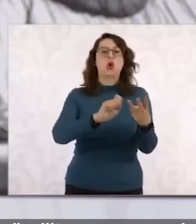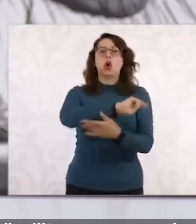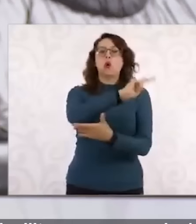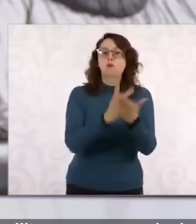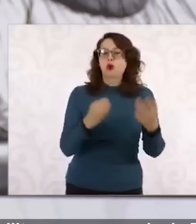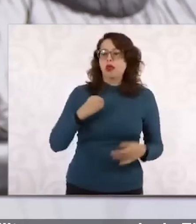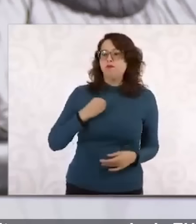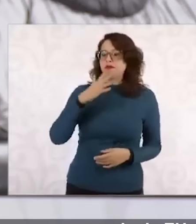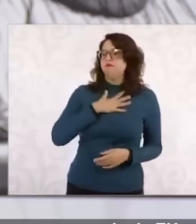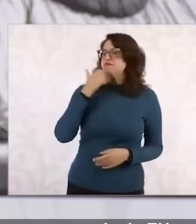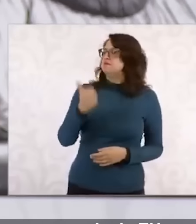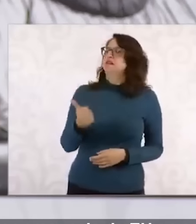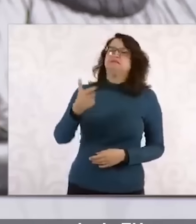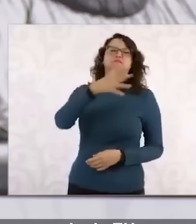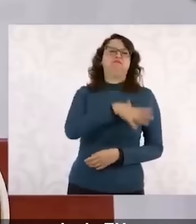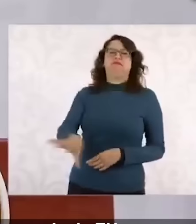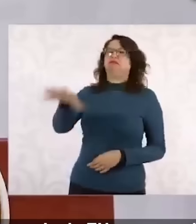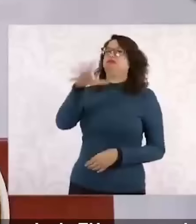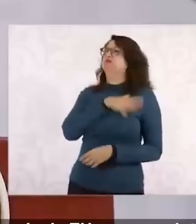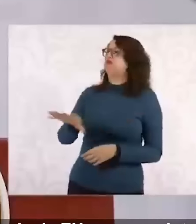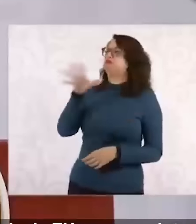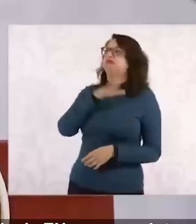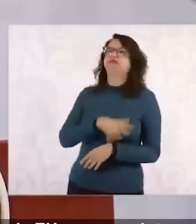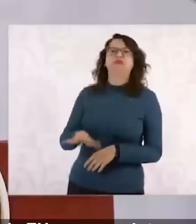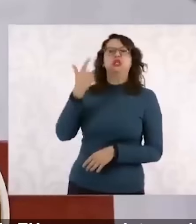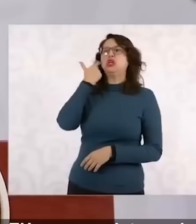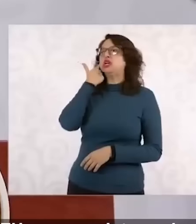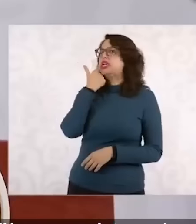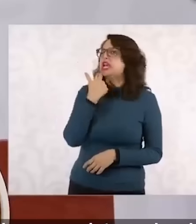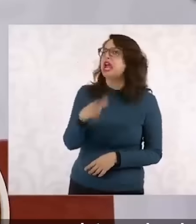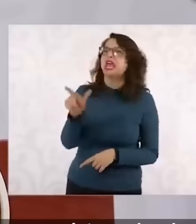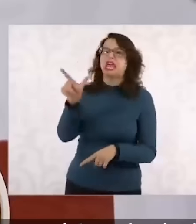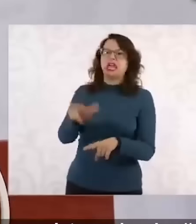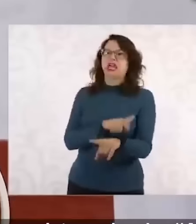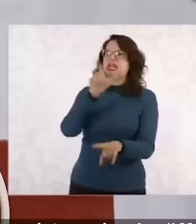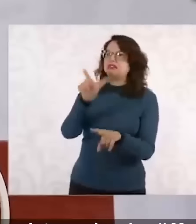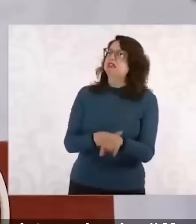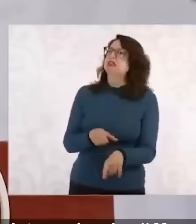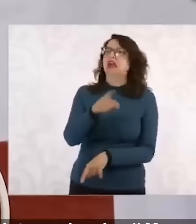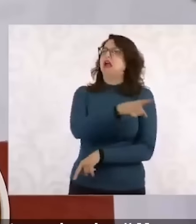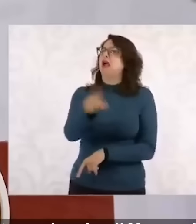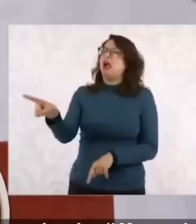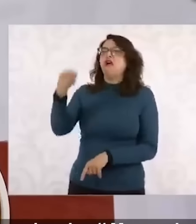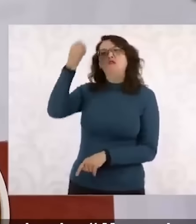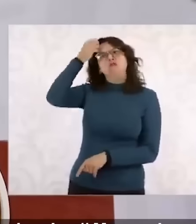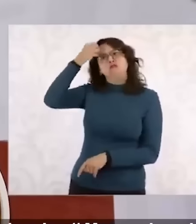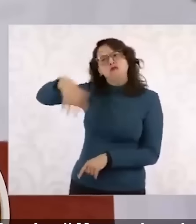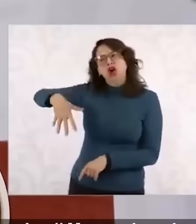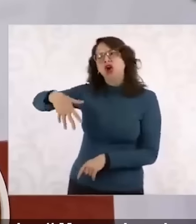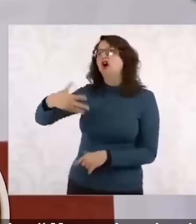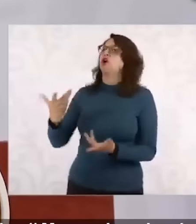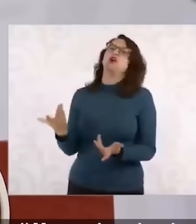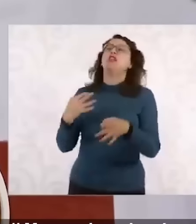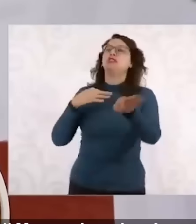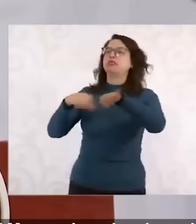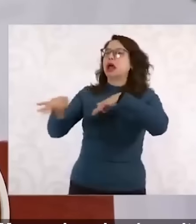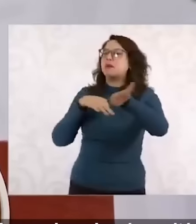dice que no se lo merecen, que no han trabajado, que deberían de